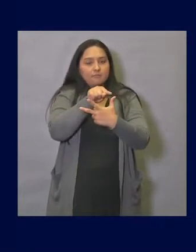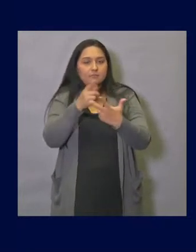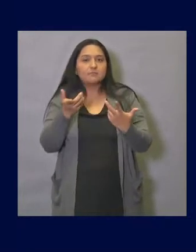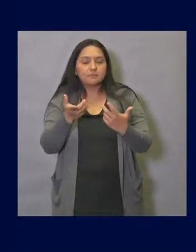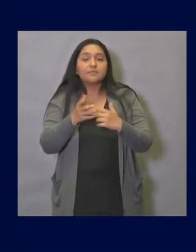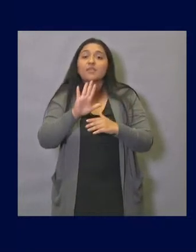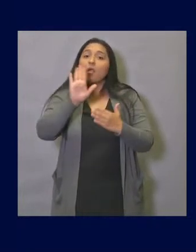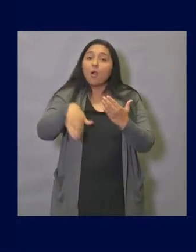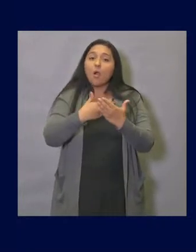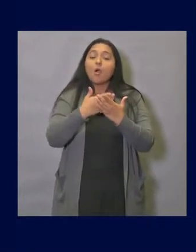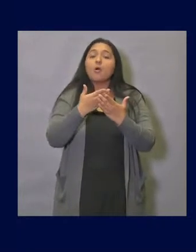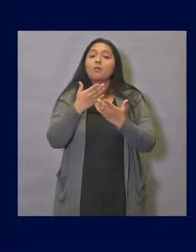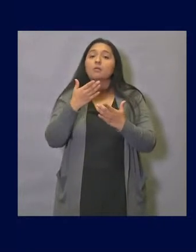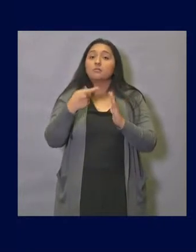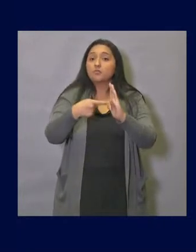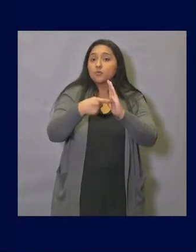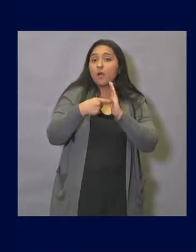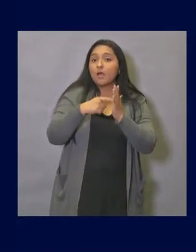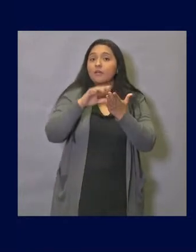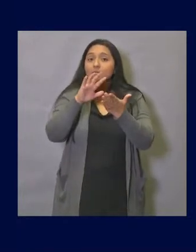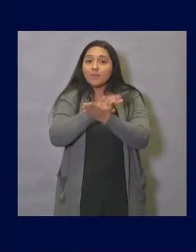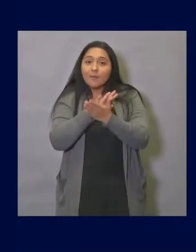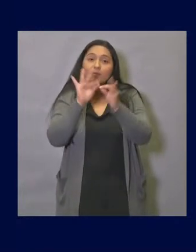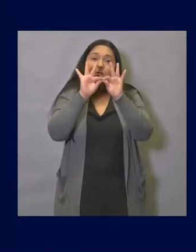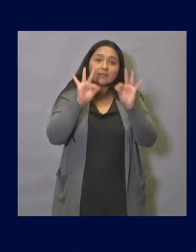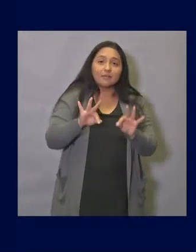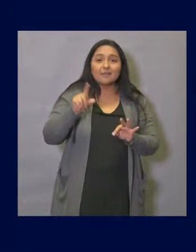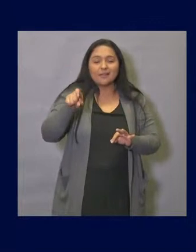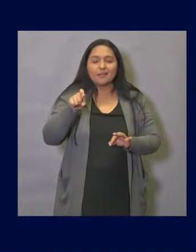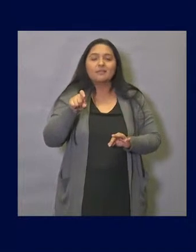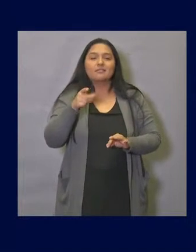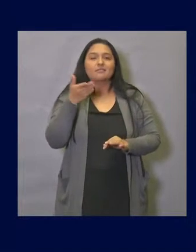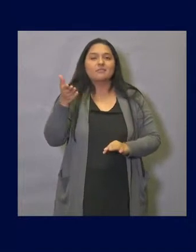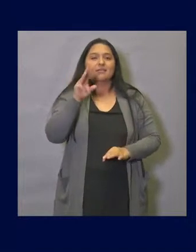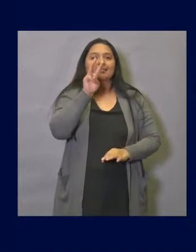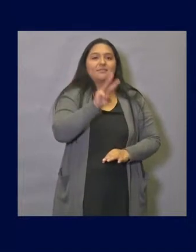se encuentra en nuestro sitio web en